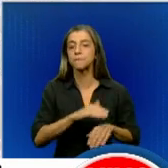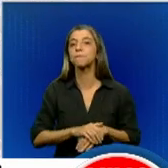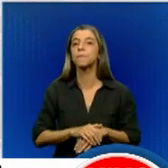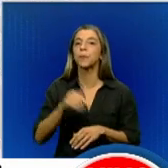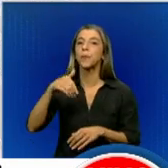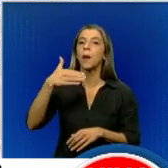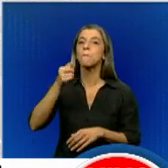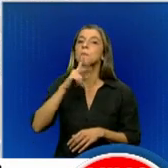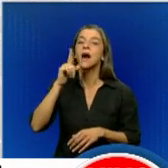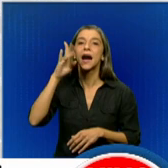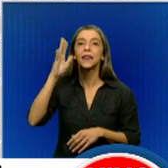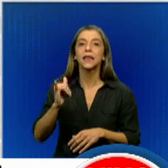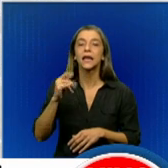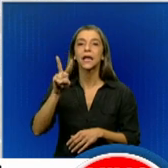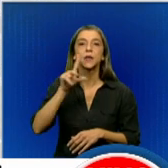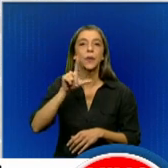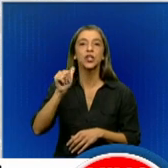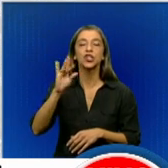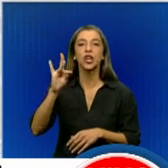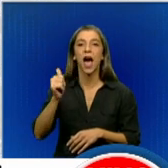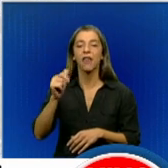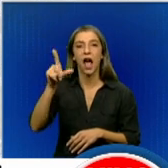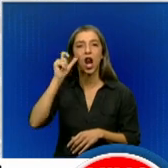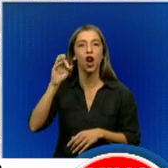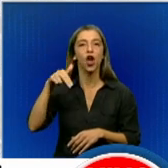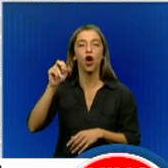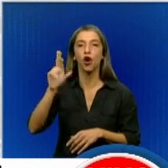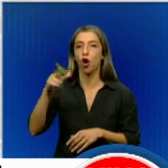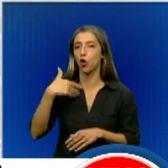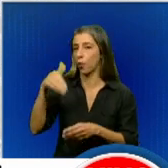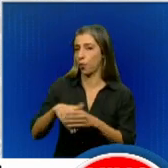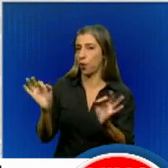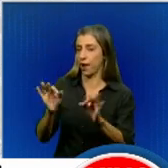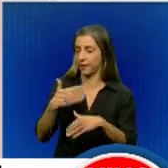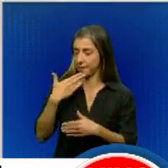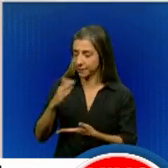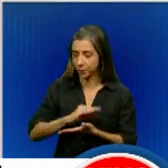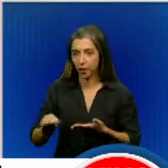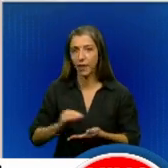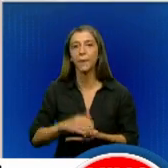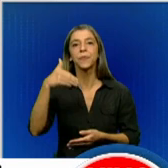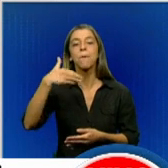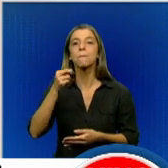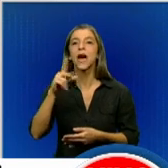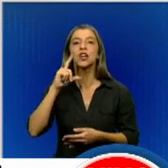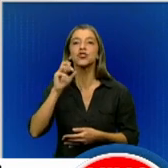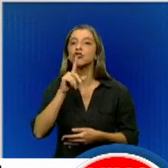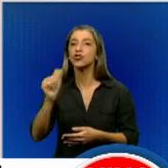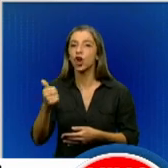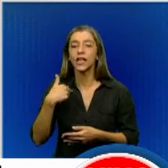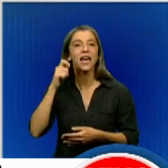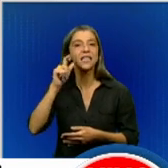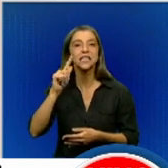martínez villada leonor atención gracias diputada martha isela